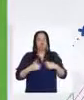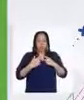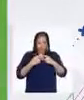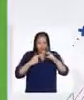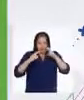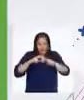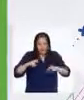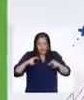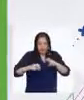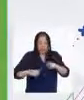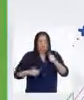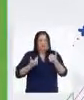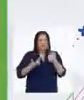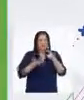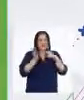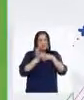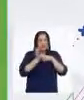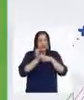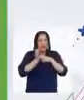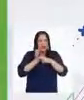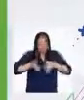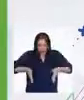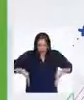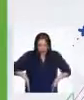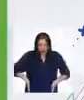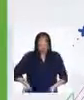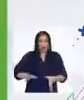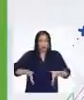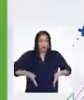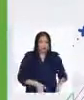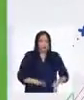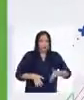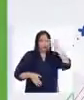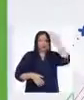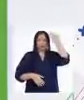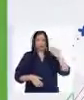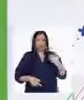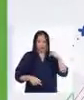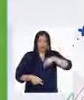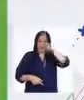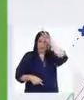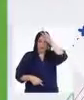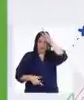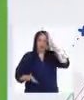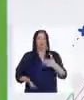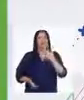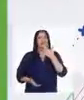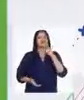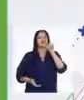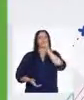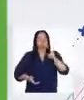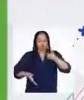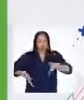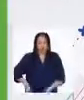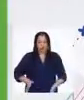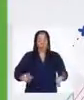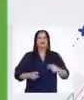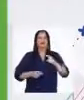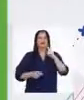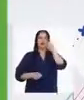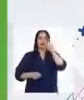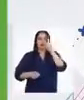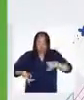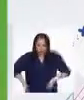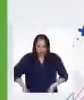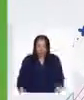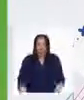investigar sobre qué es la pollera. Me impresionó mucho saber qué es la pollera en el Perú, quiénes la usan, si hay una sola